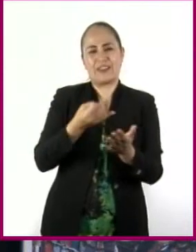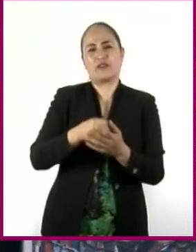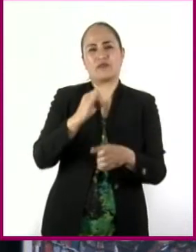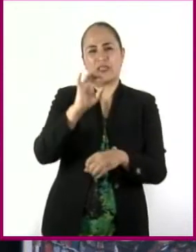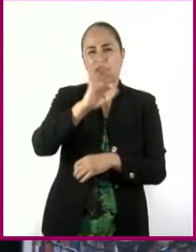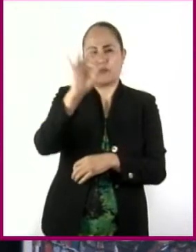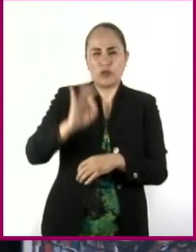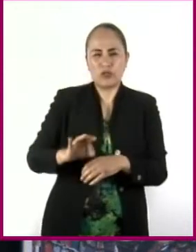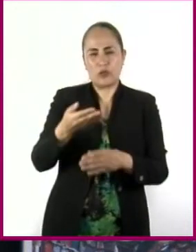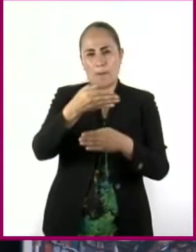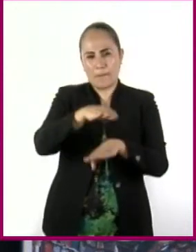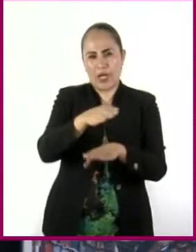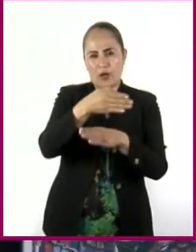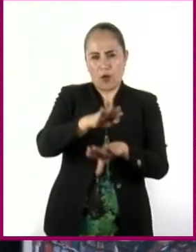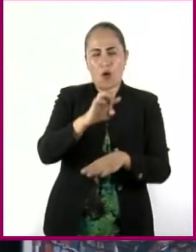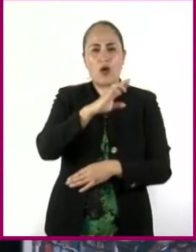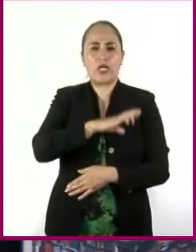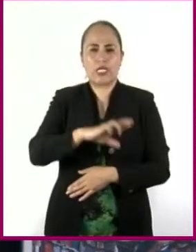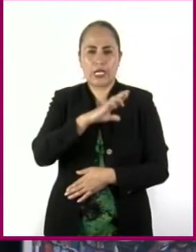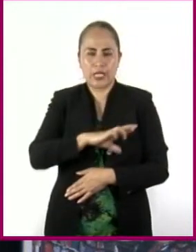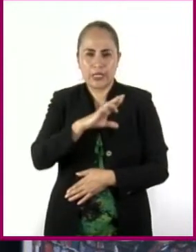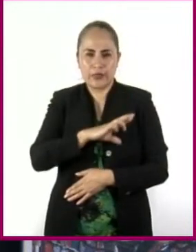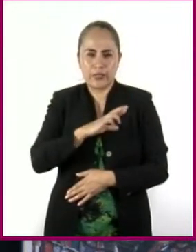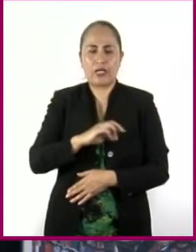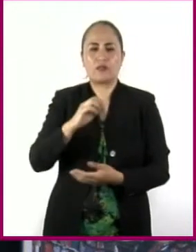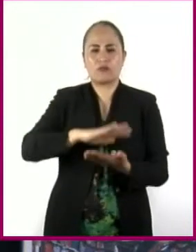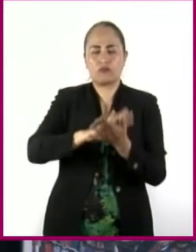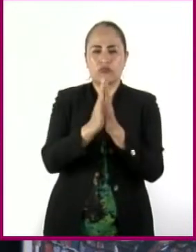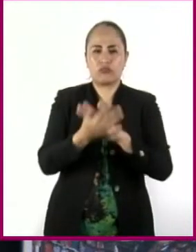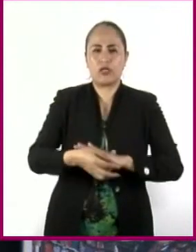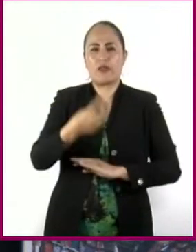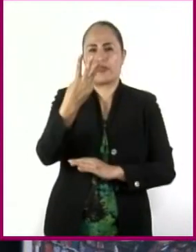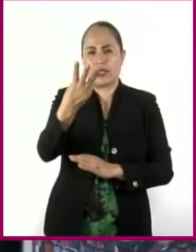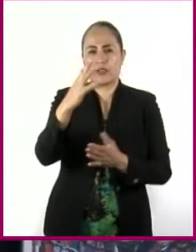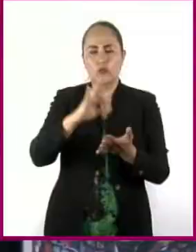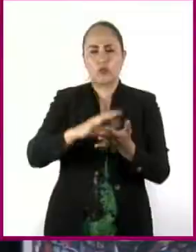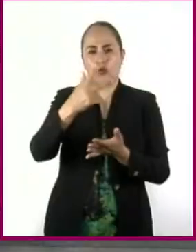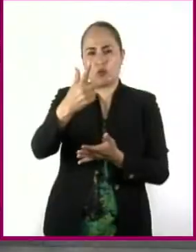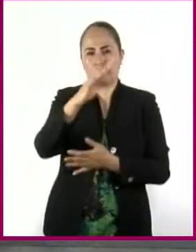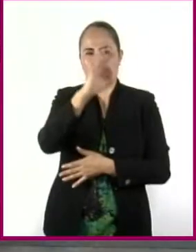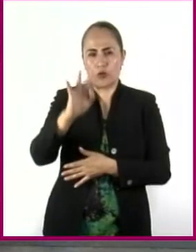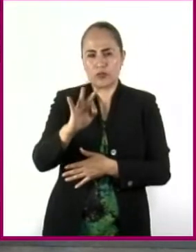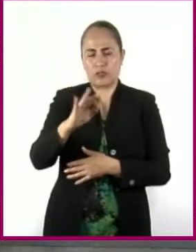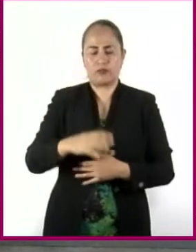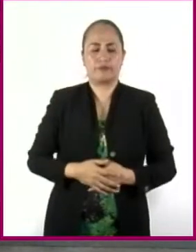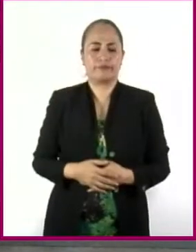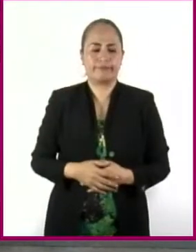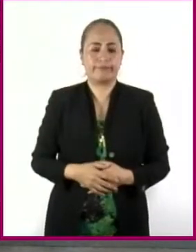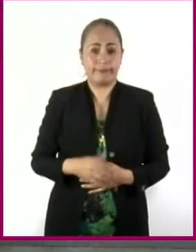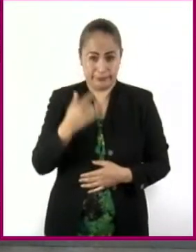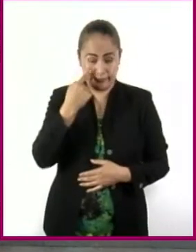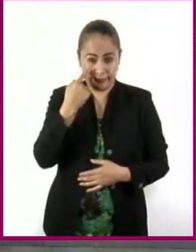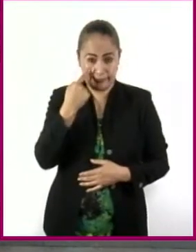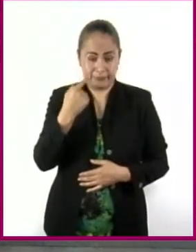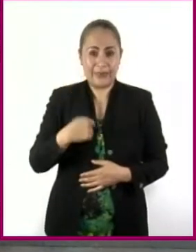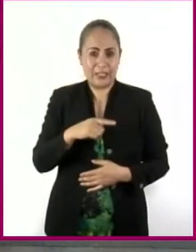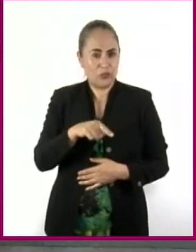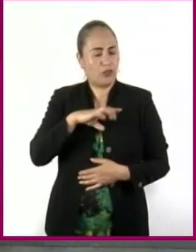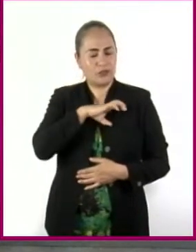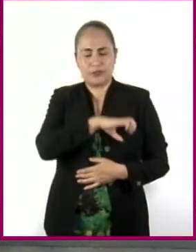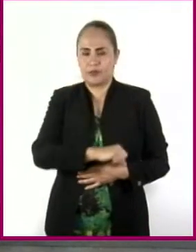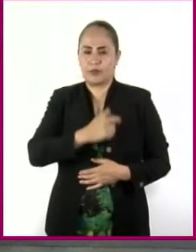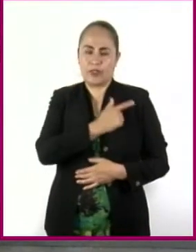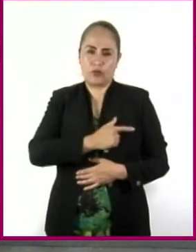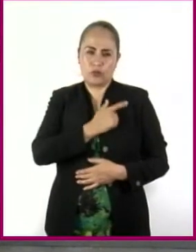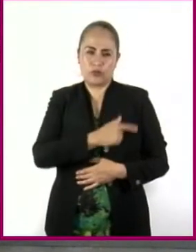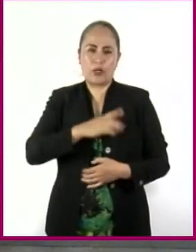o alquiler de alguna propiedad son el 3.8%. Mira lo que encontré. Me gusta mucho porque ofrece